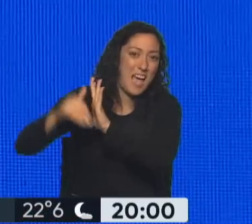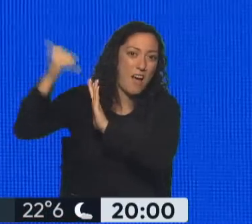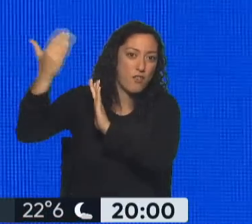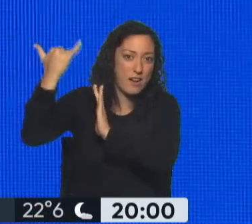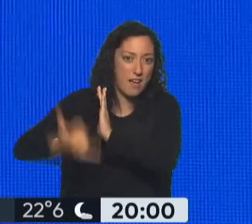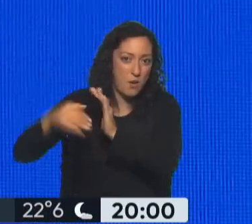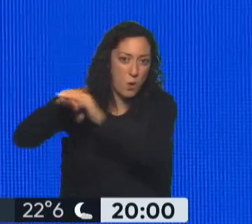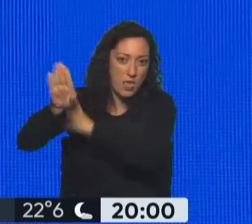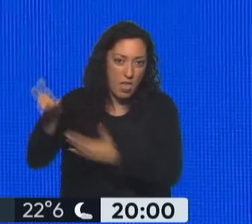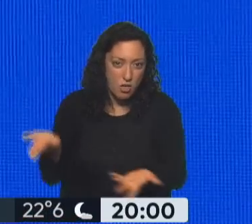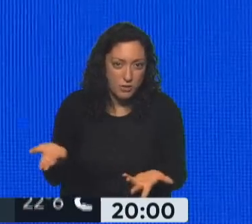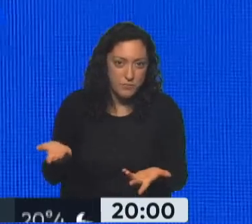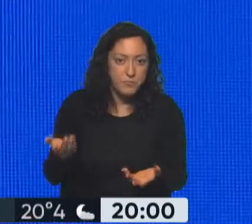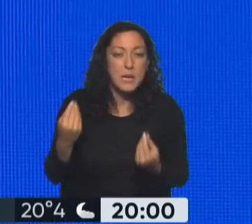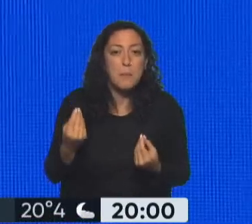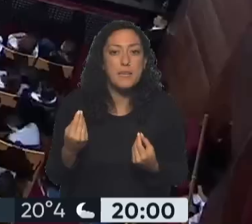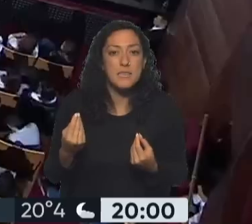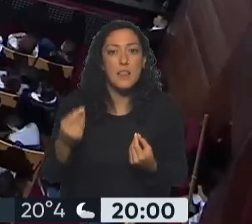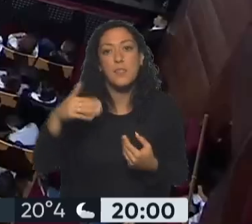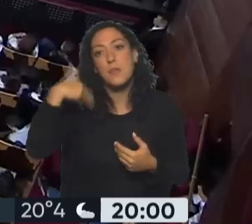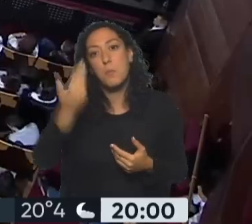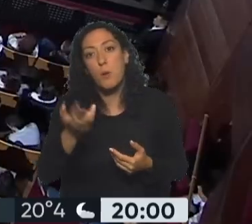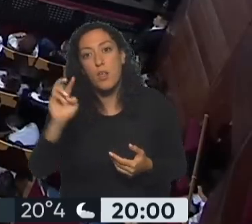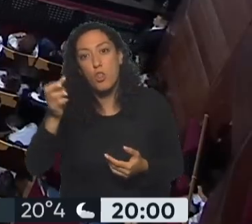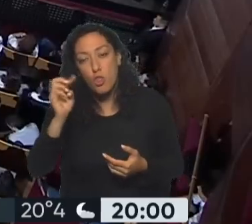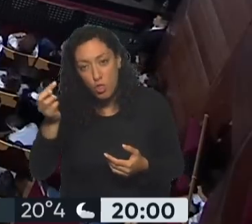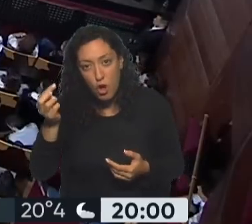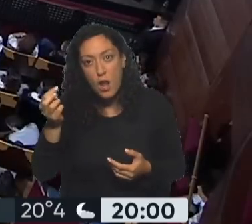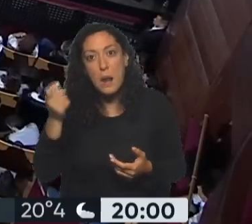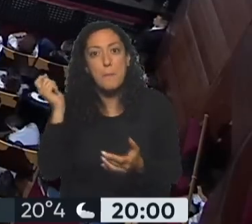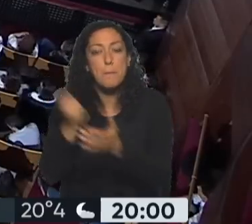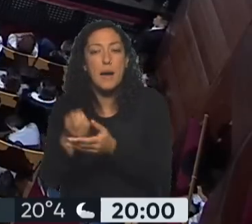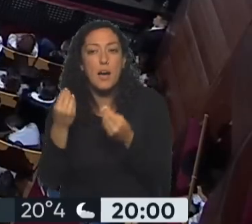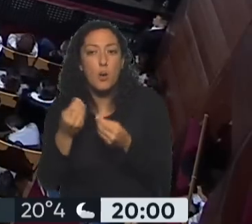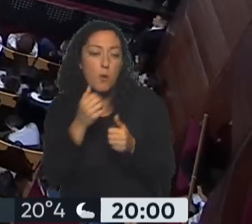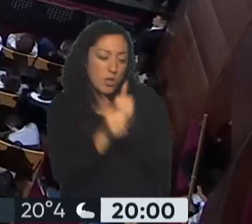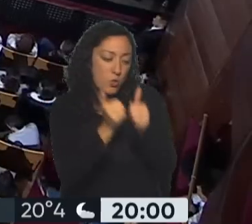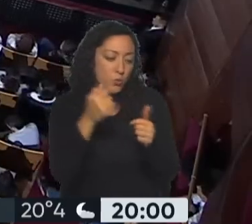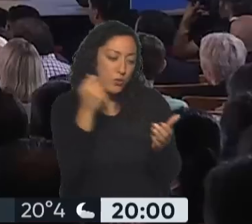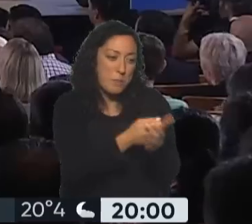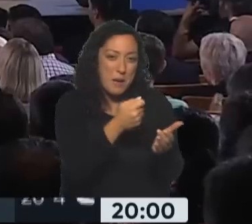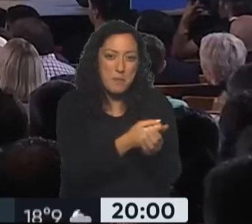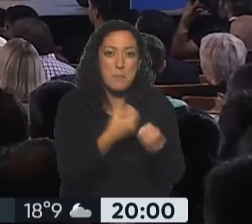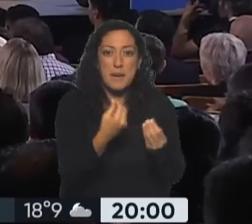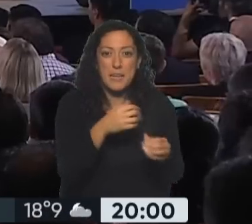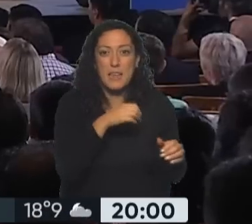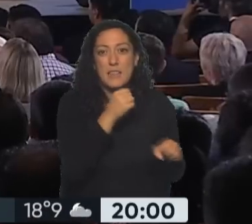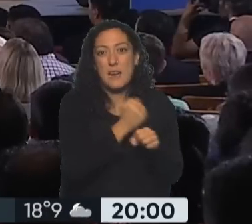pasa que después pagan con los dólares que deberían estar dedicados a la industria para sostener la